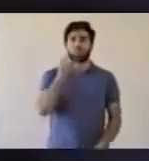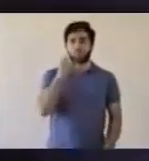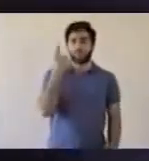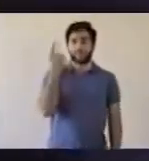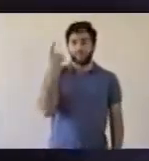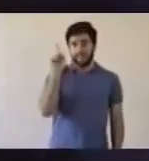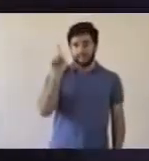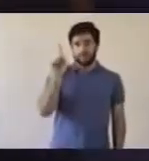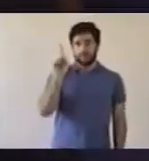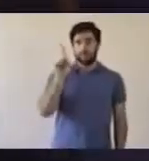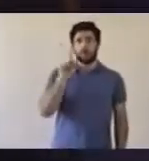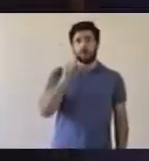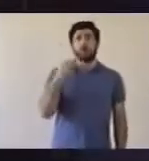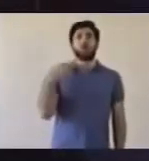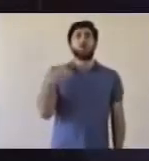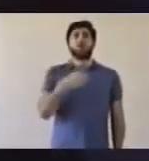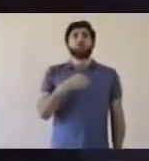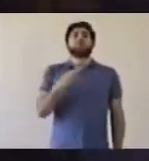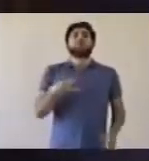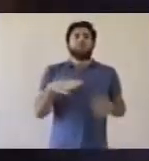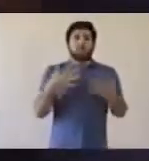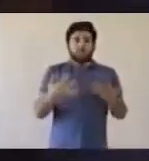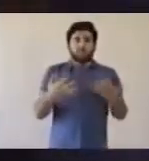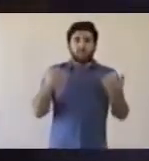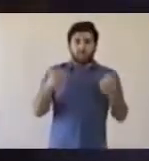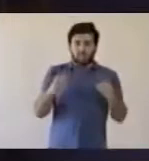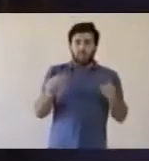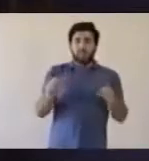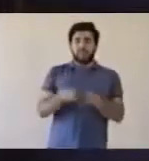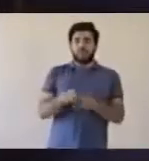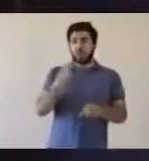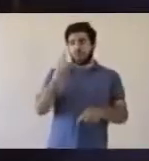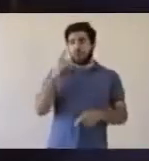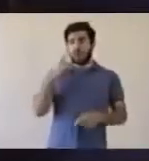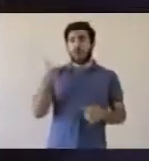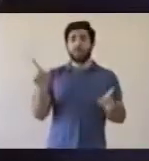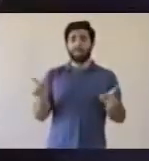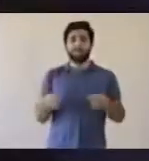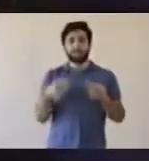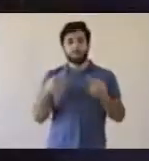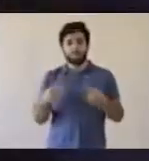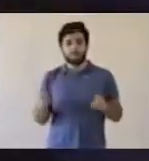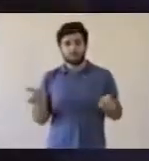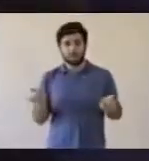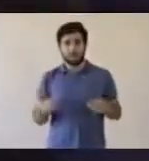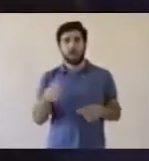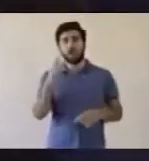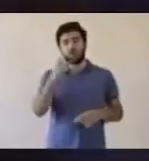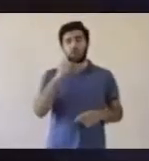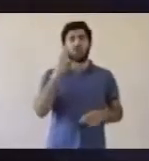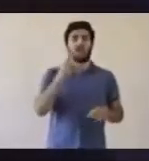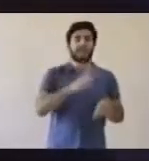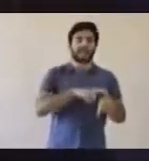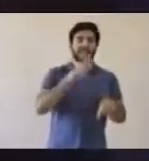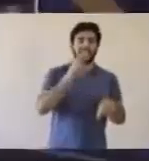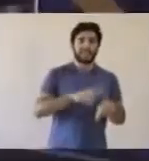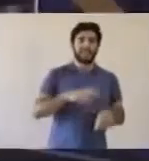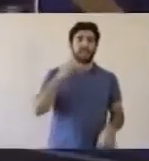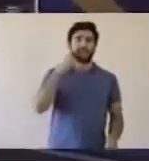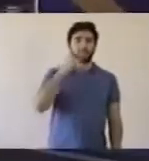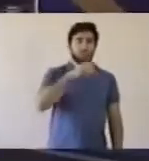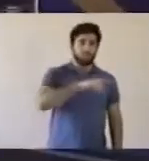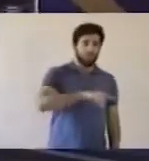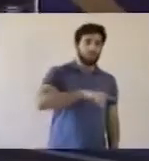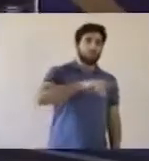Bueno, con su dedito ahí en casa vamos a seguir los siguientes trazos escuchando la música y siguiendo el ritmo.